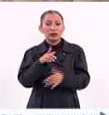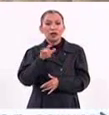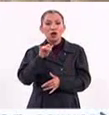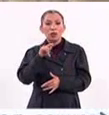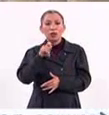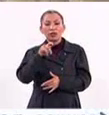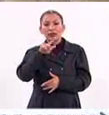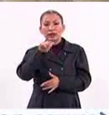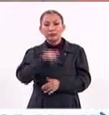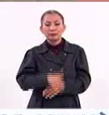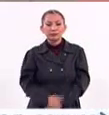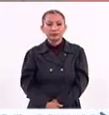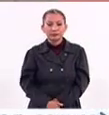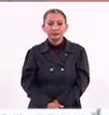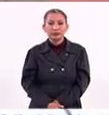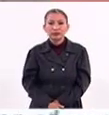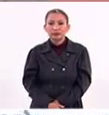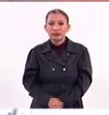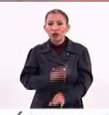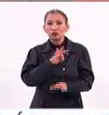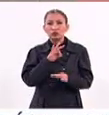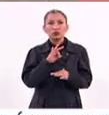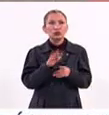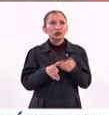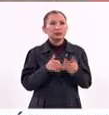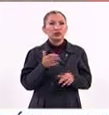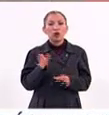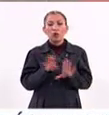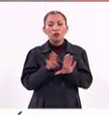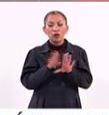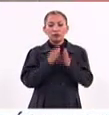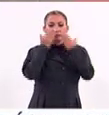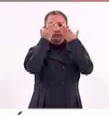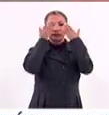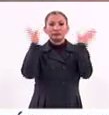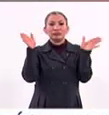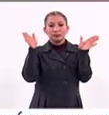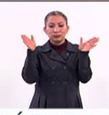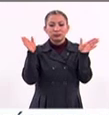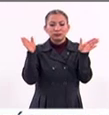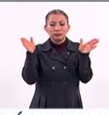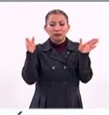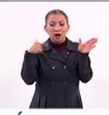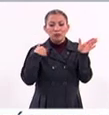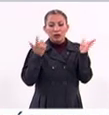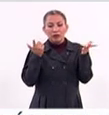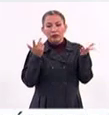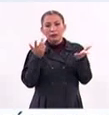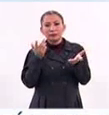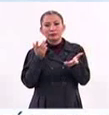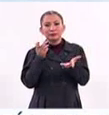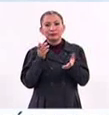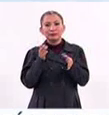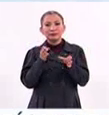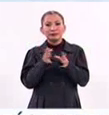Portilla? Bueno, pues fue todo como una revelación también de encontrar